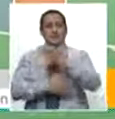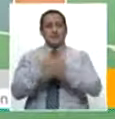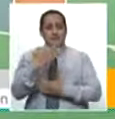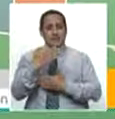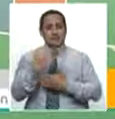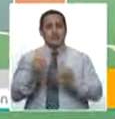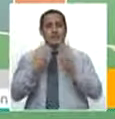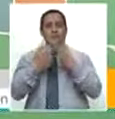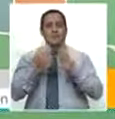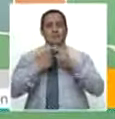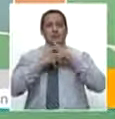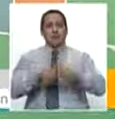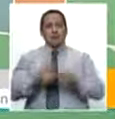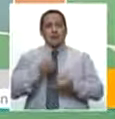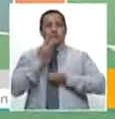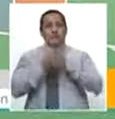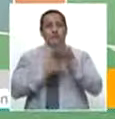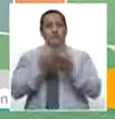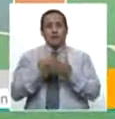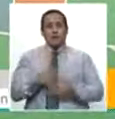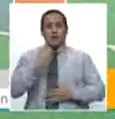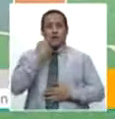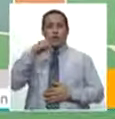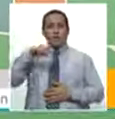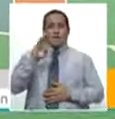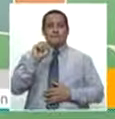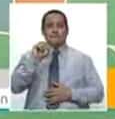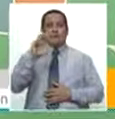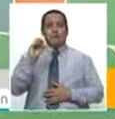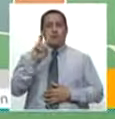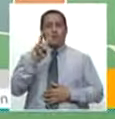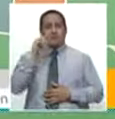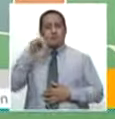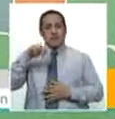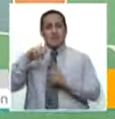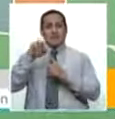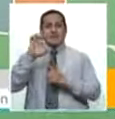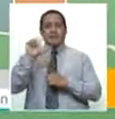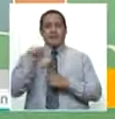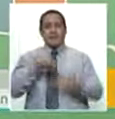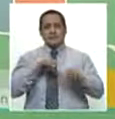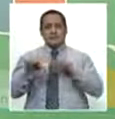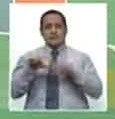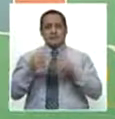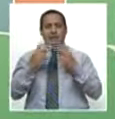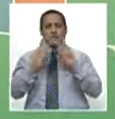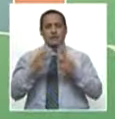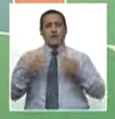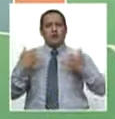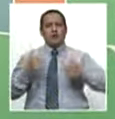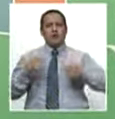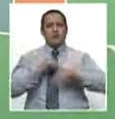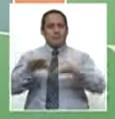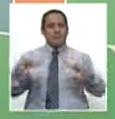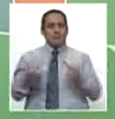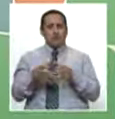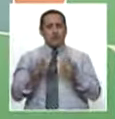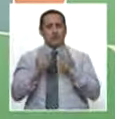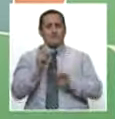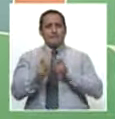discapacidad. Y empezamos contándoles que Pablo de Vinatea está realizando Para Badminton para Todos,